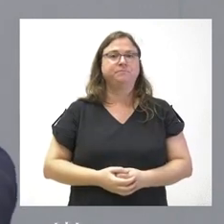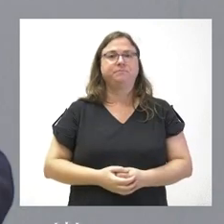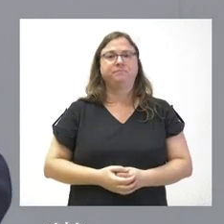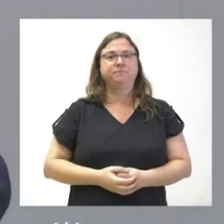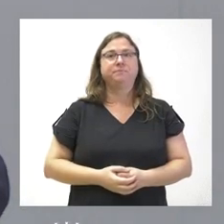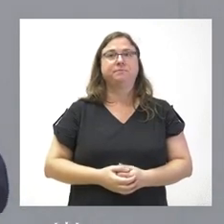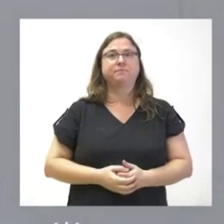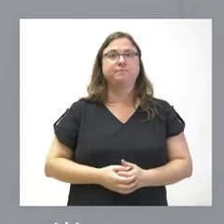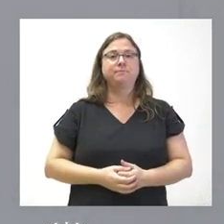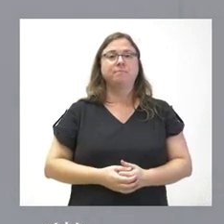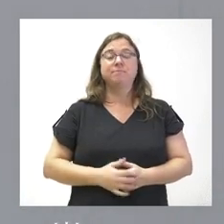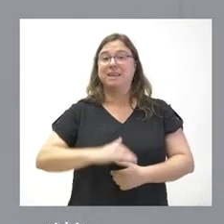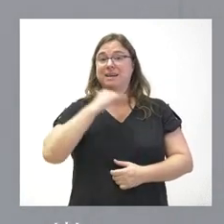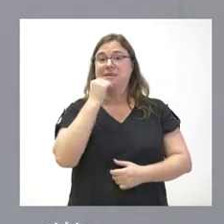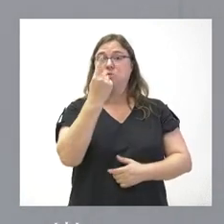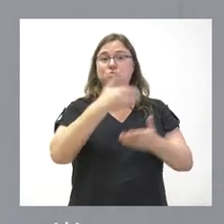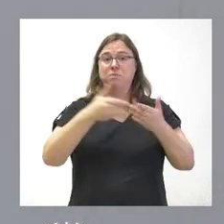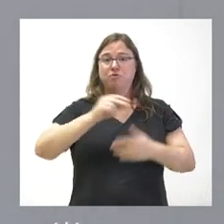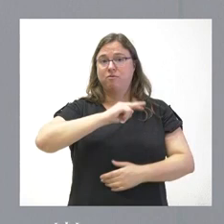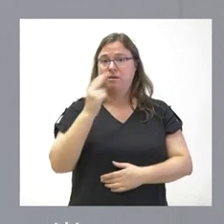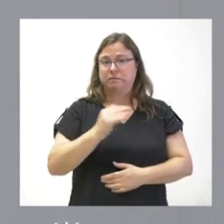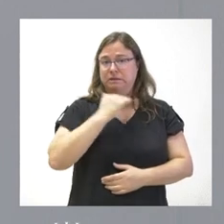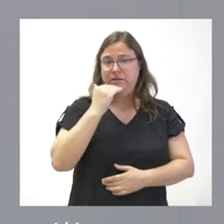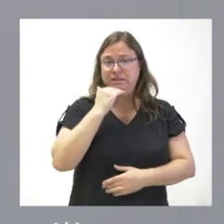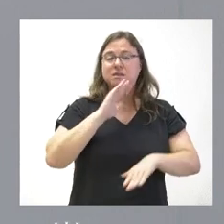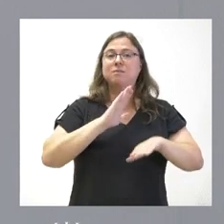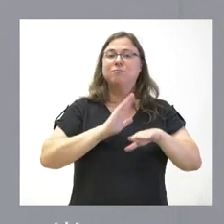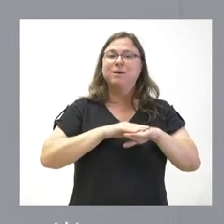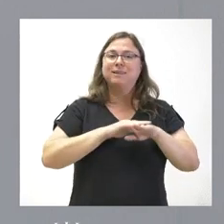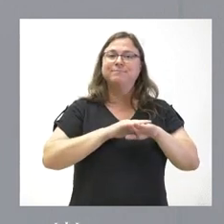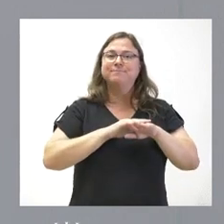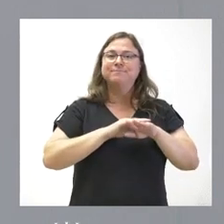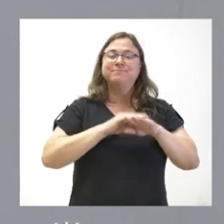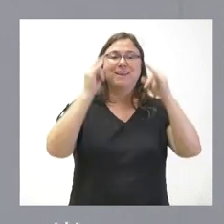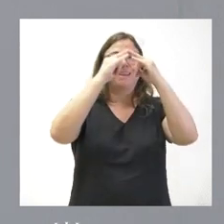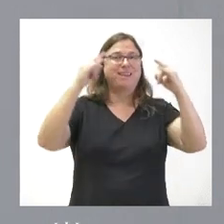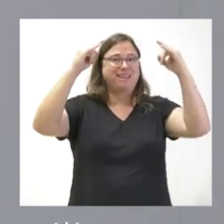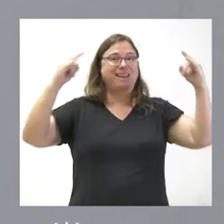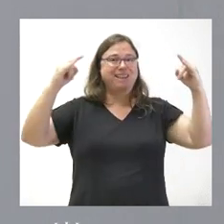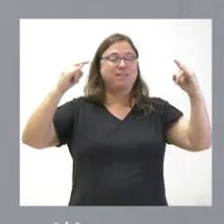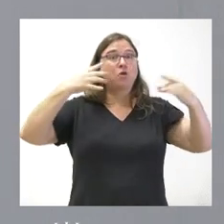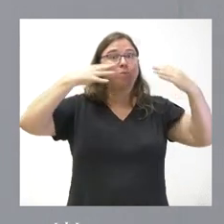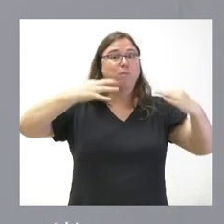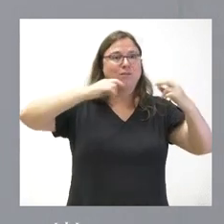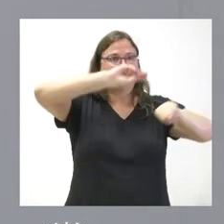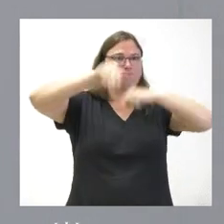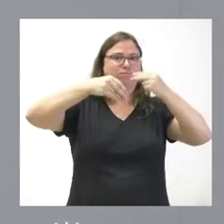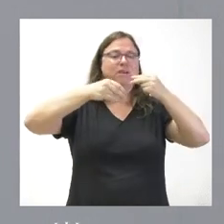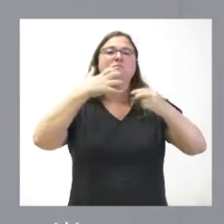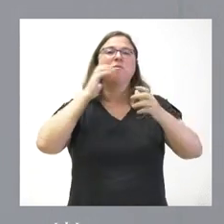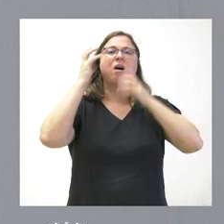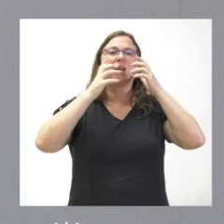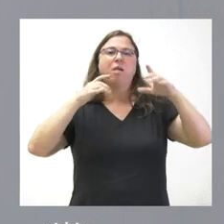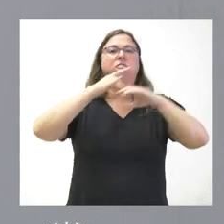promoción cerca de 1 millón de euros para la corrección de tendidos eléctricos peligrosos para la avifauna también son